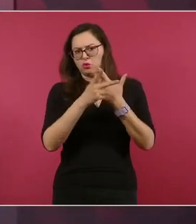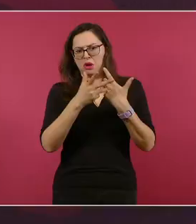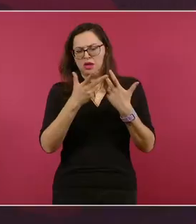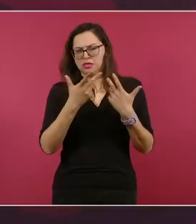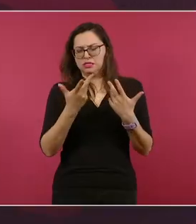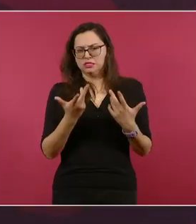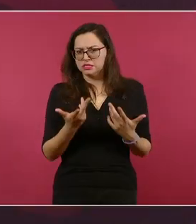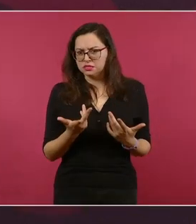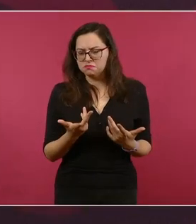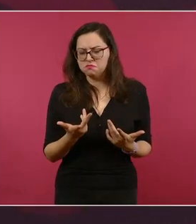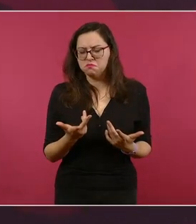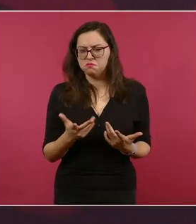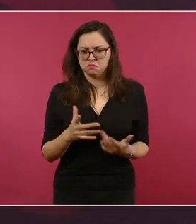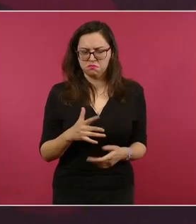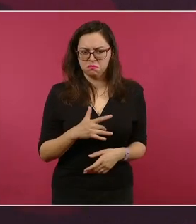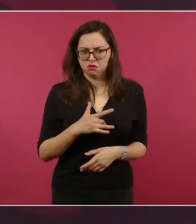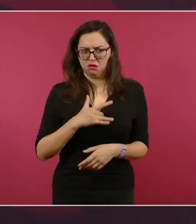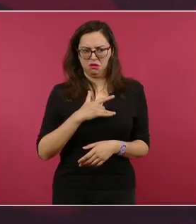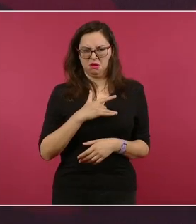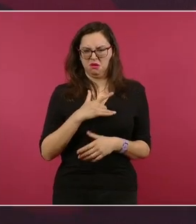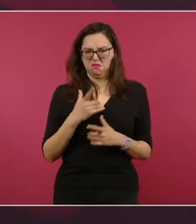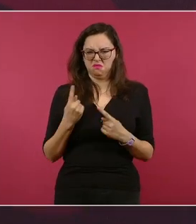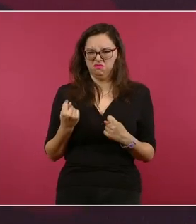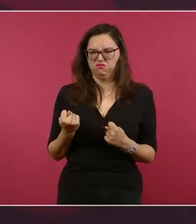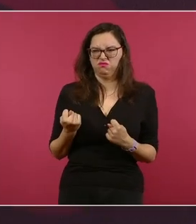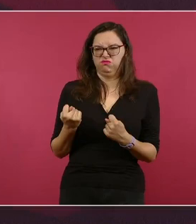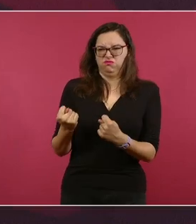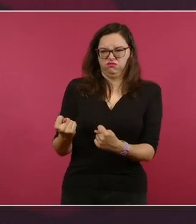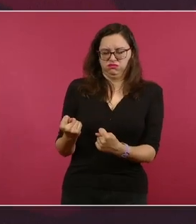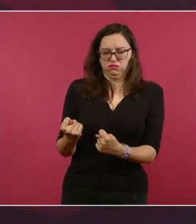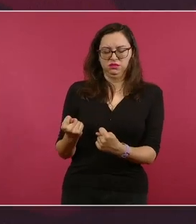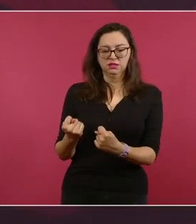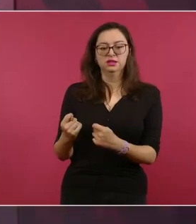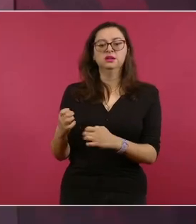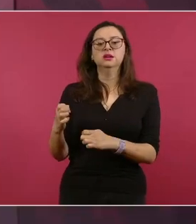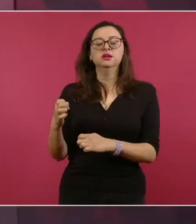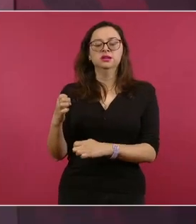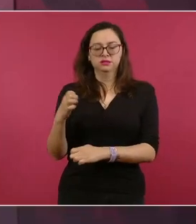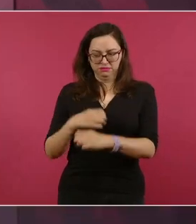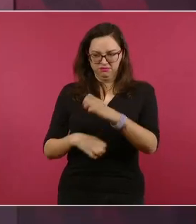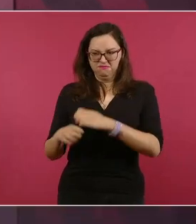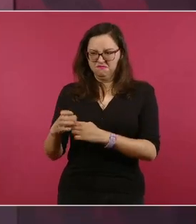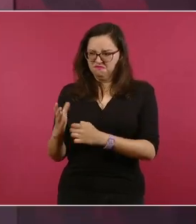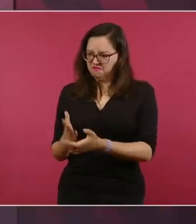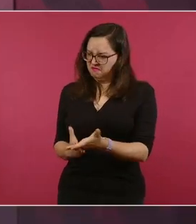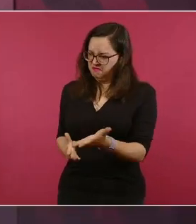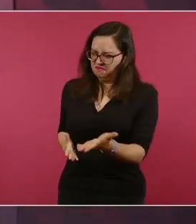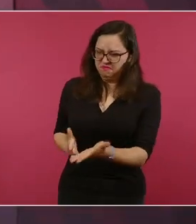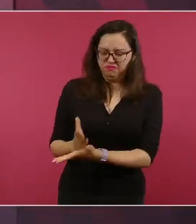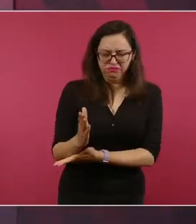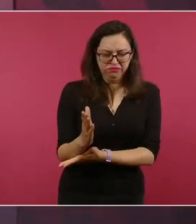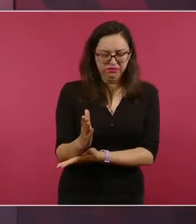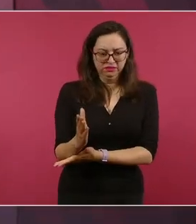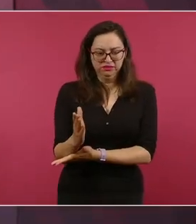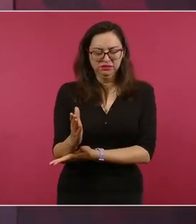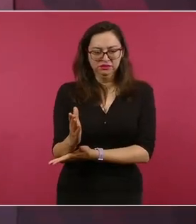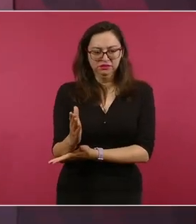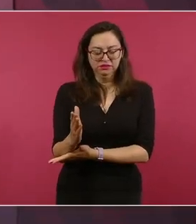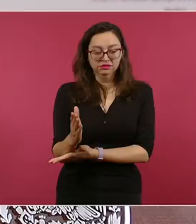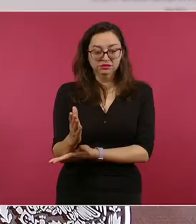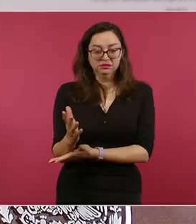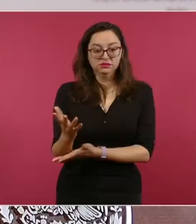una violación de esta magnitud, el Estado, nación que haga una violación de